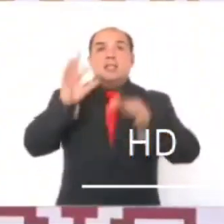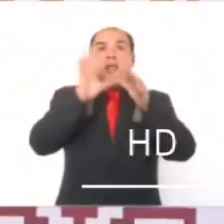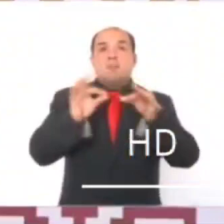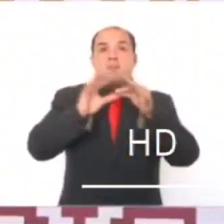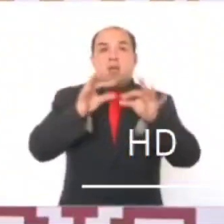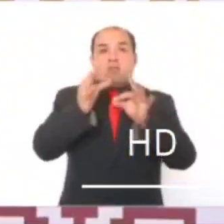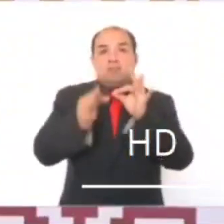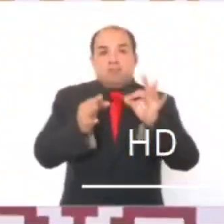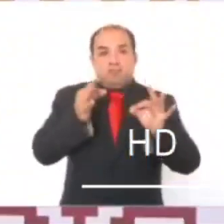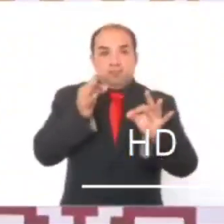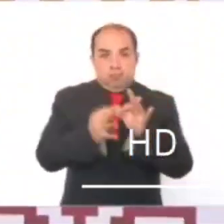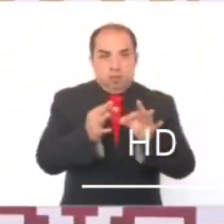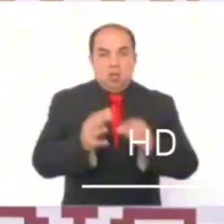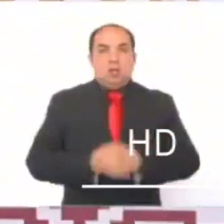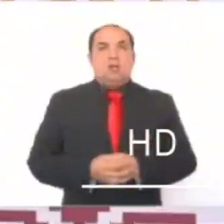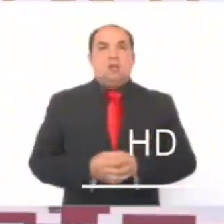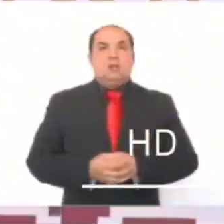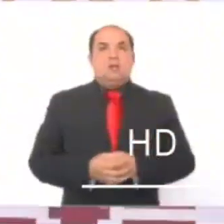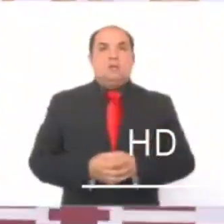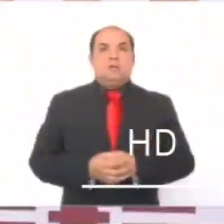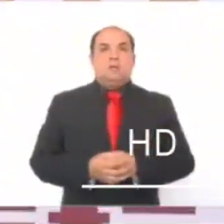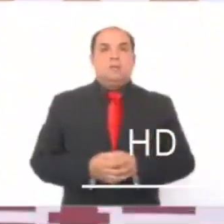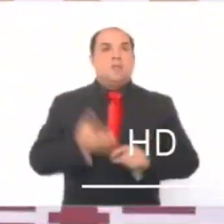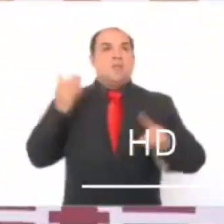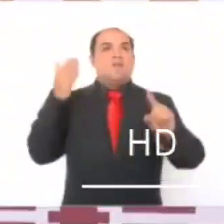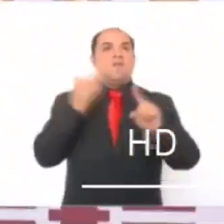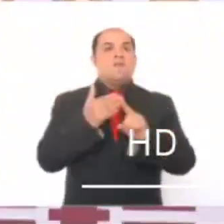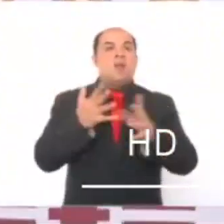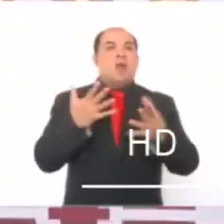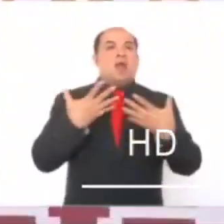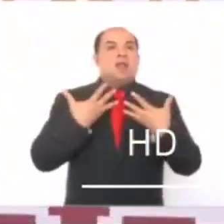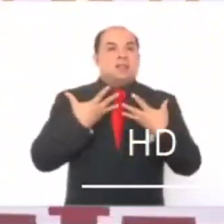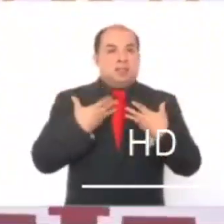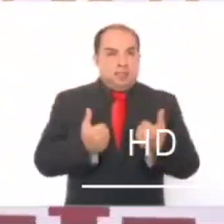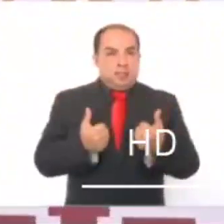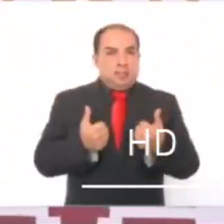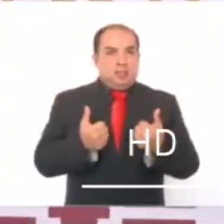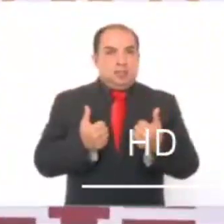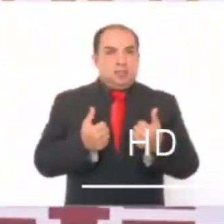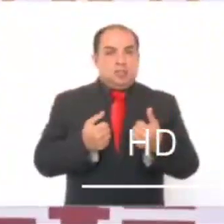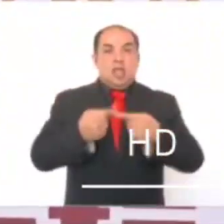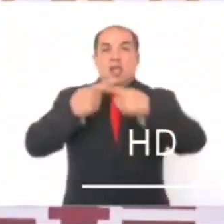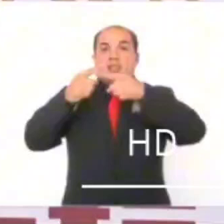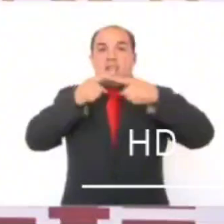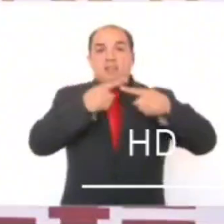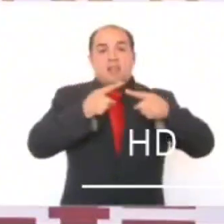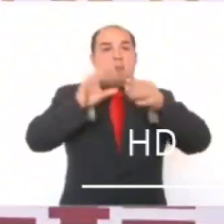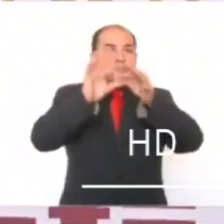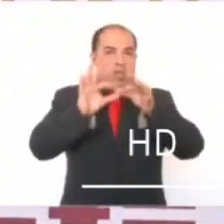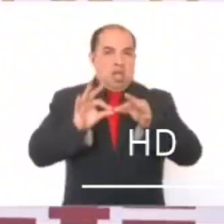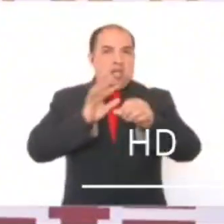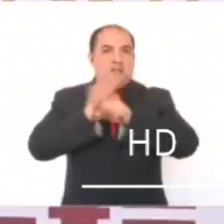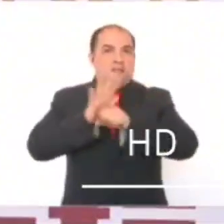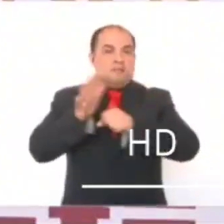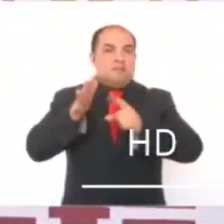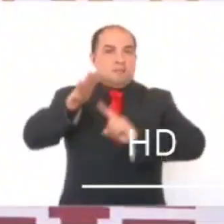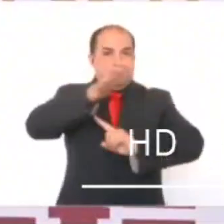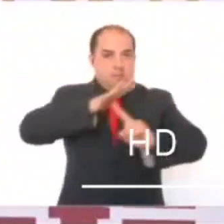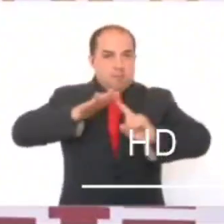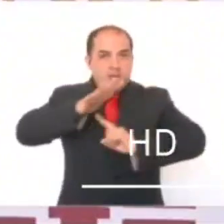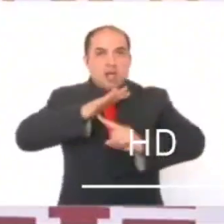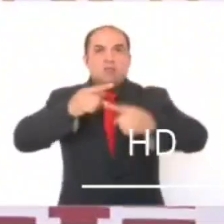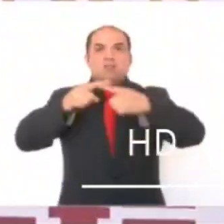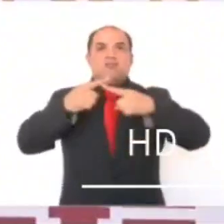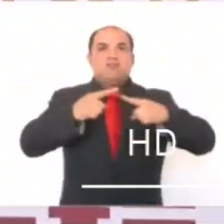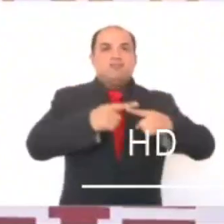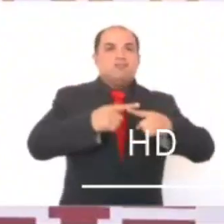descripción detallada que procura comprender la mayor cantidad de situaciones concretas.